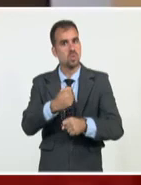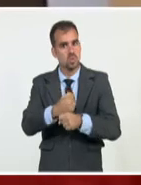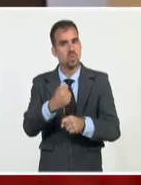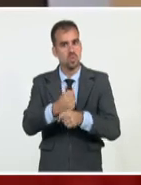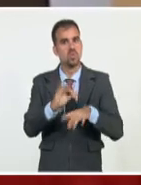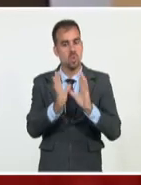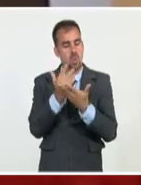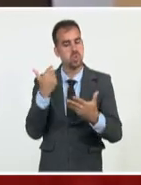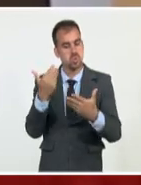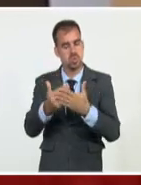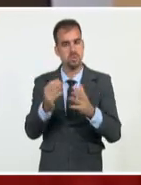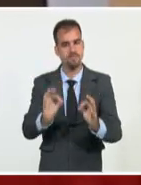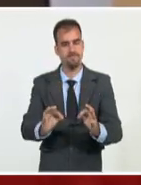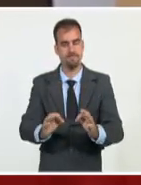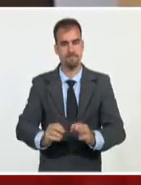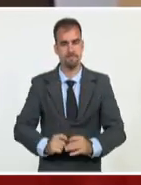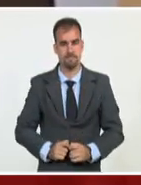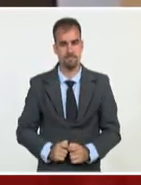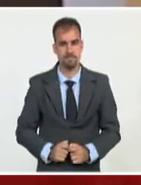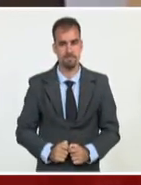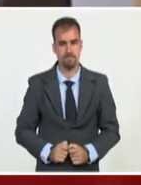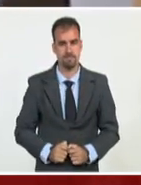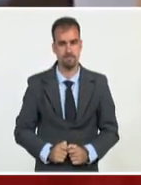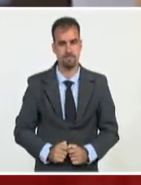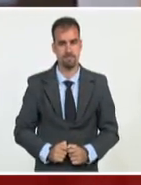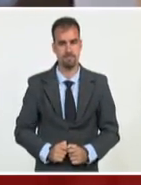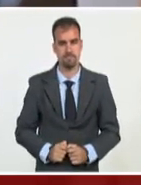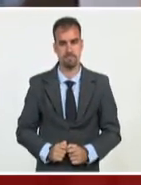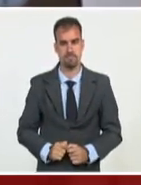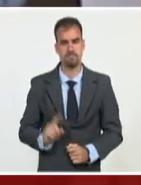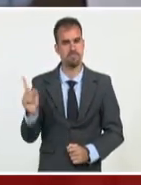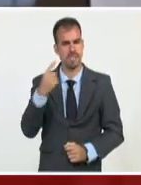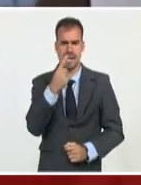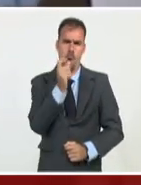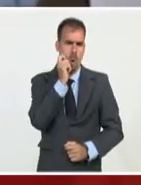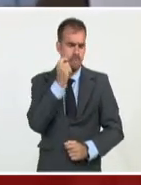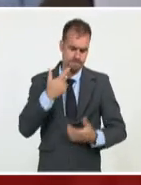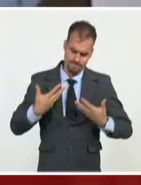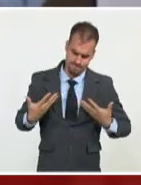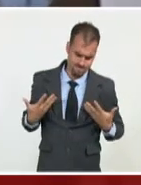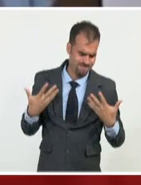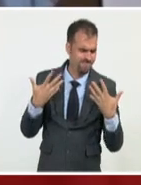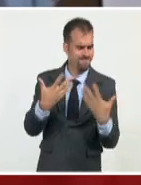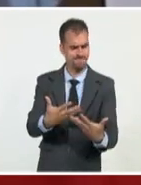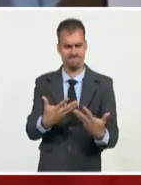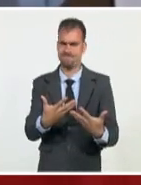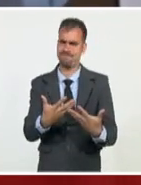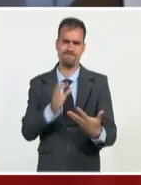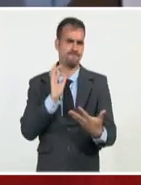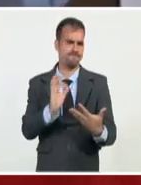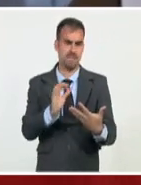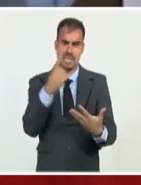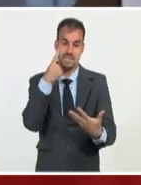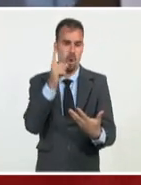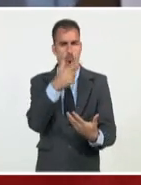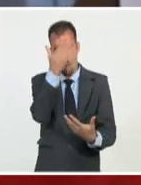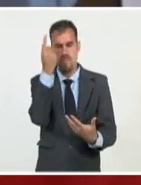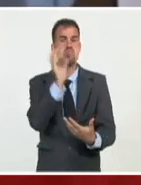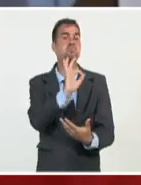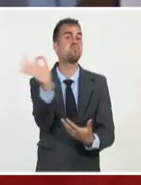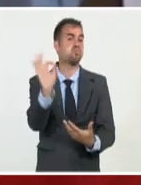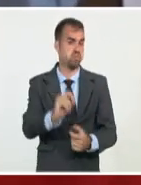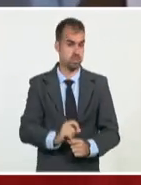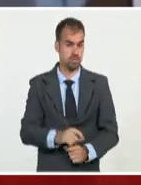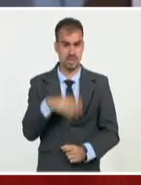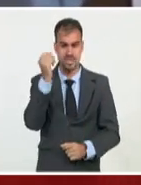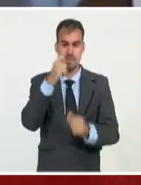buenas. Se entregó y jamás lo vamos a olvidar, no lo vamos a olvidar porque en los recorridos por las diferentes